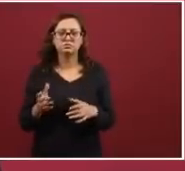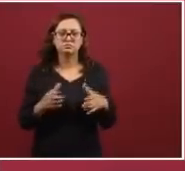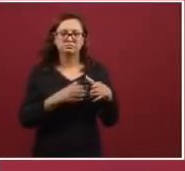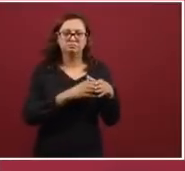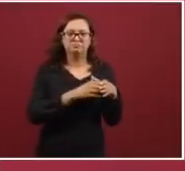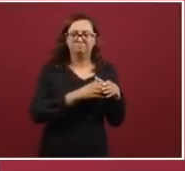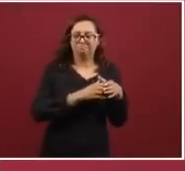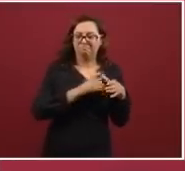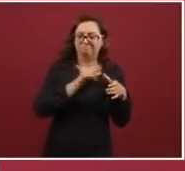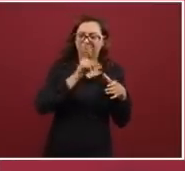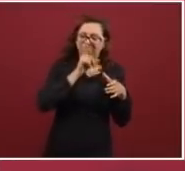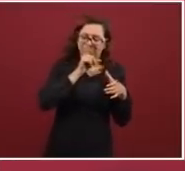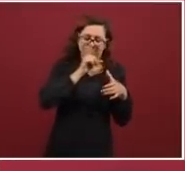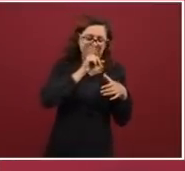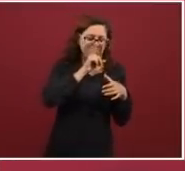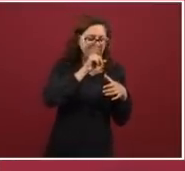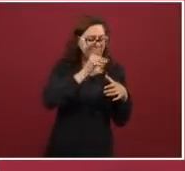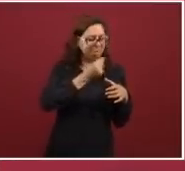aguantado.